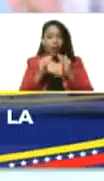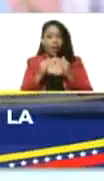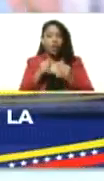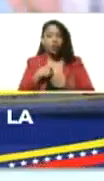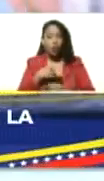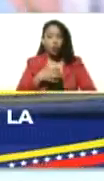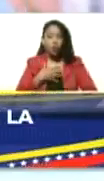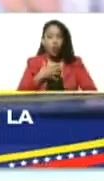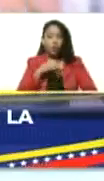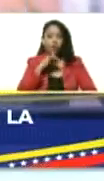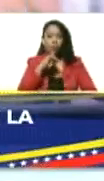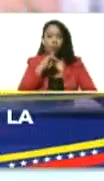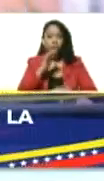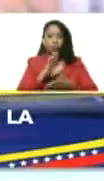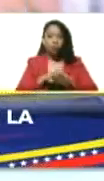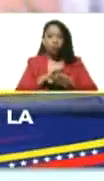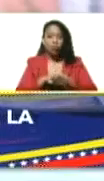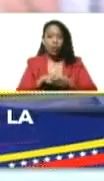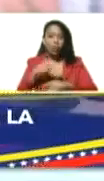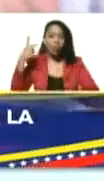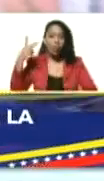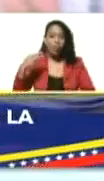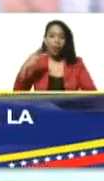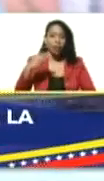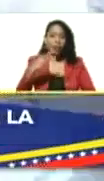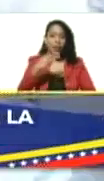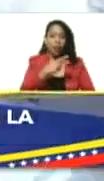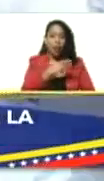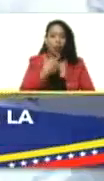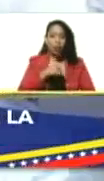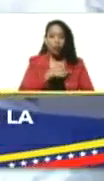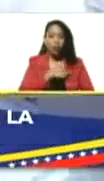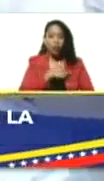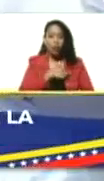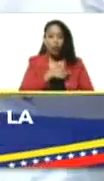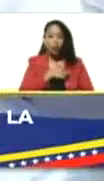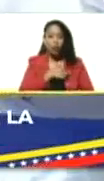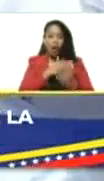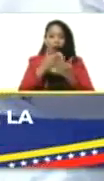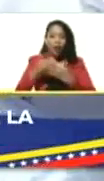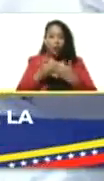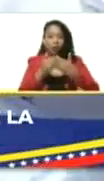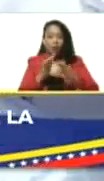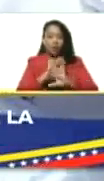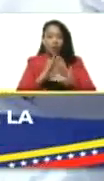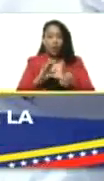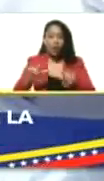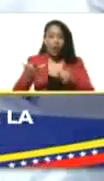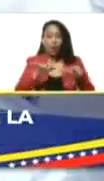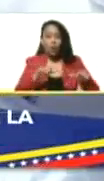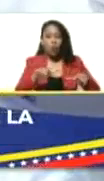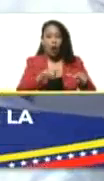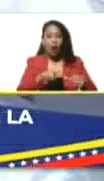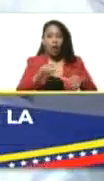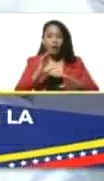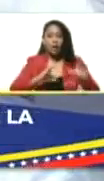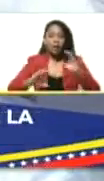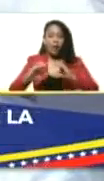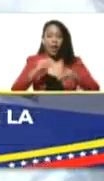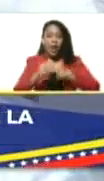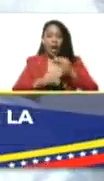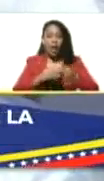puedo informar de Tejería que nosotros con el estudio ya de zonificación científica que hizo